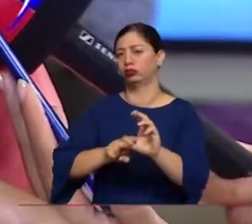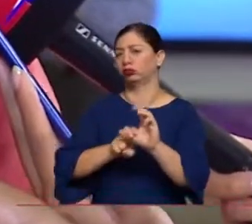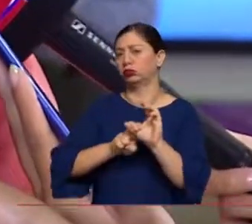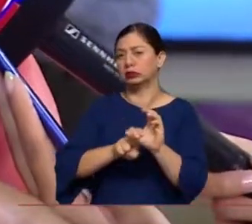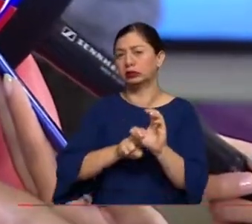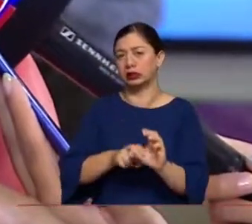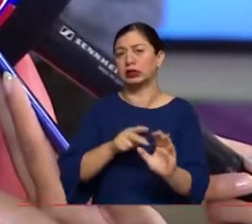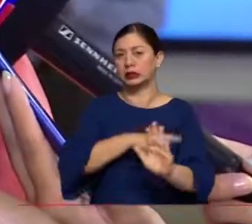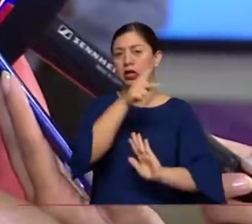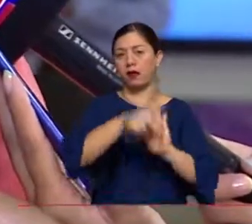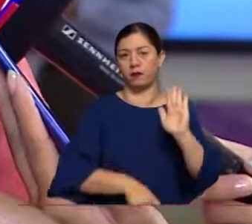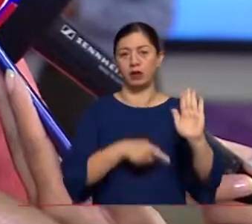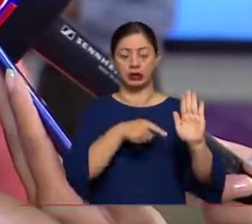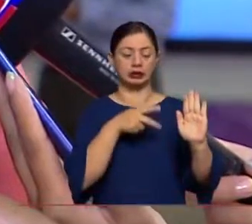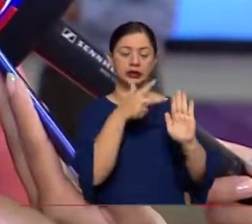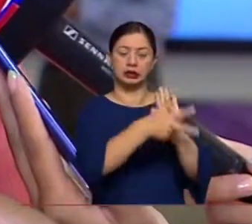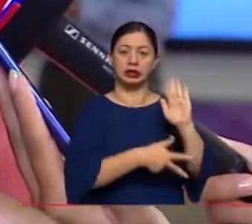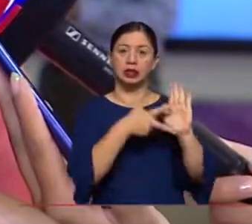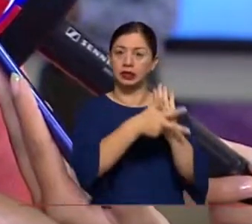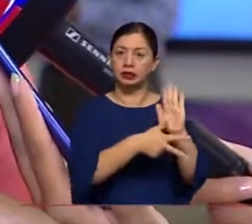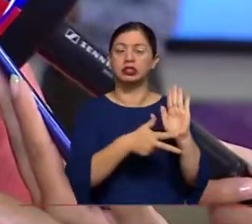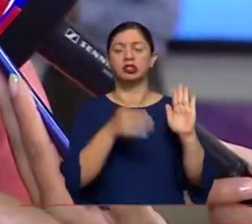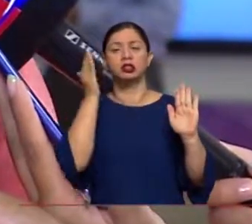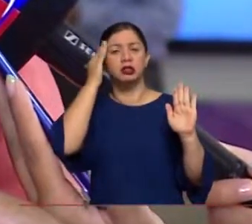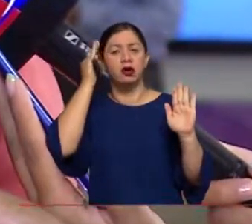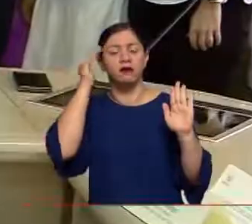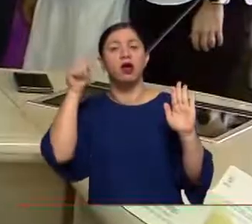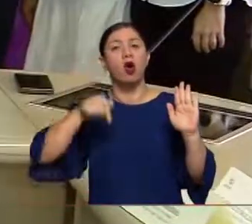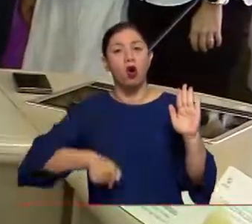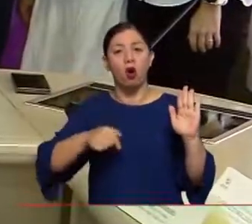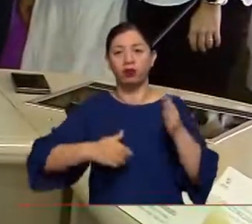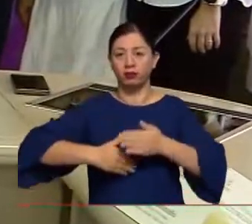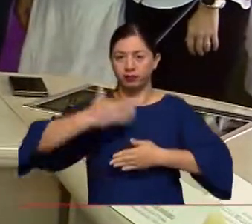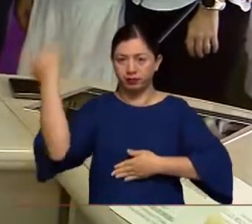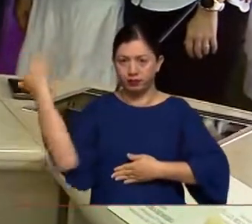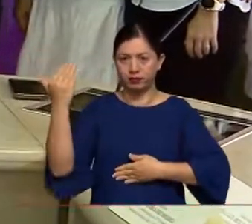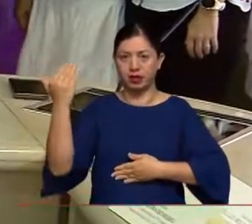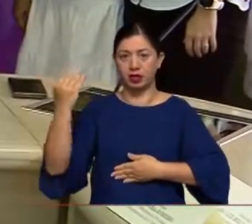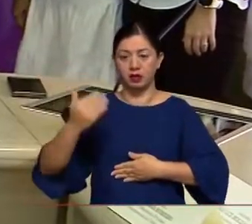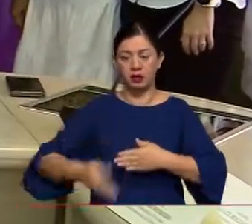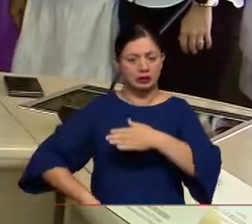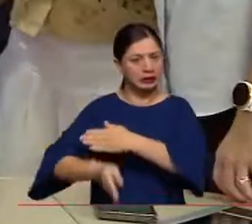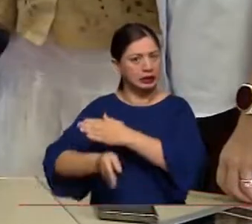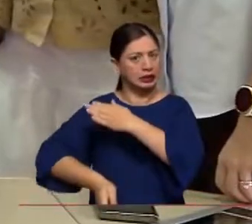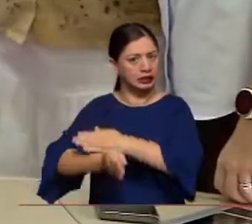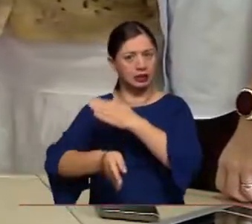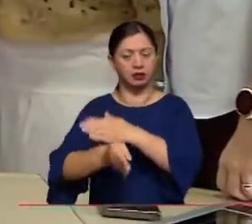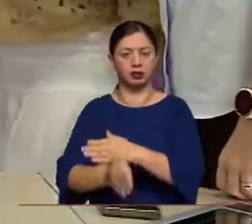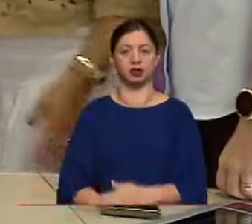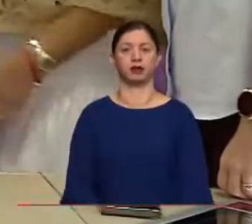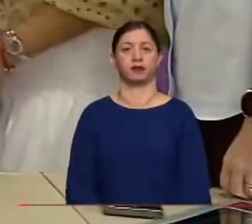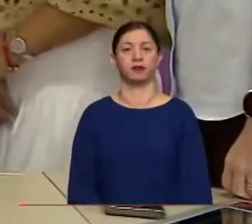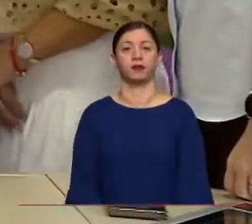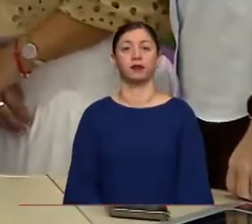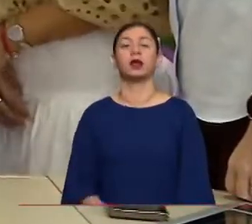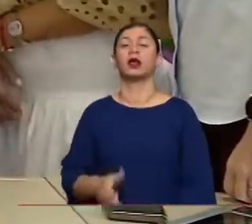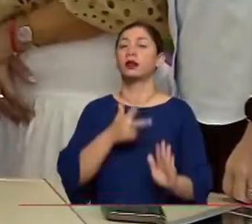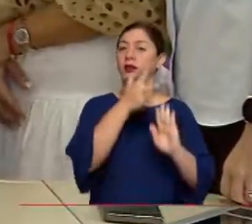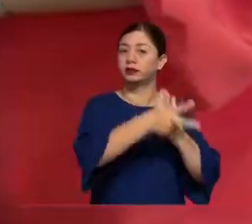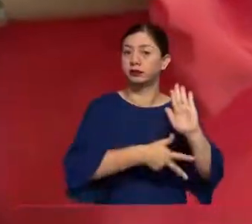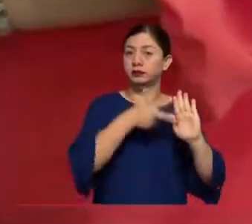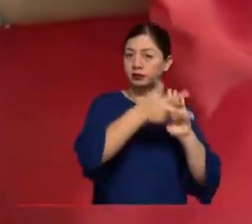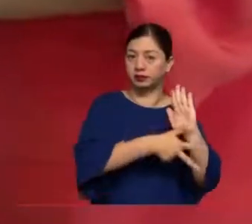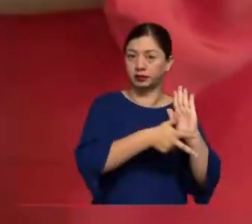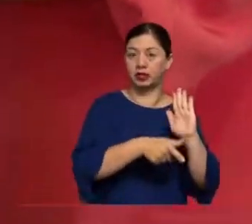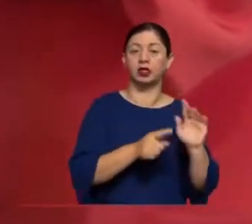ese tren de cercanías que nosotros sabemos que hoy arranca pero que no va a parar el tren de cercanías conectará la movilidad